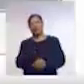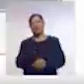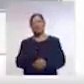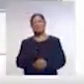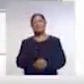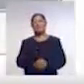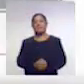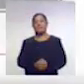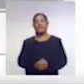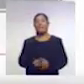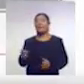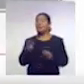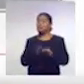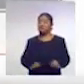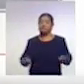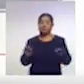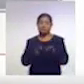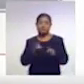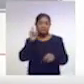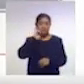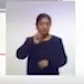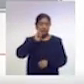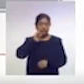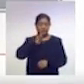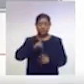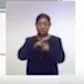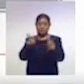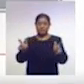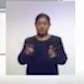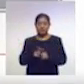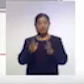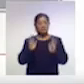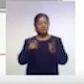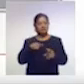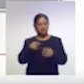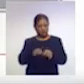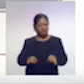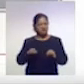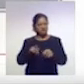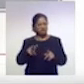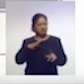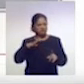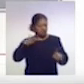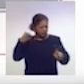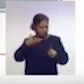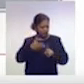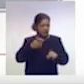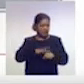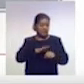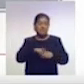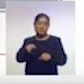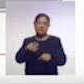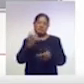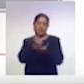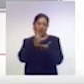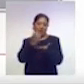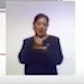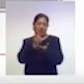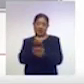Carla, qué importante, ¿no? Que el sector femenil está tomando pues importancia y sobre todo teniendo logros como en este